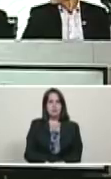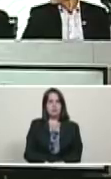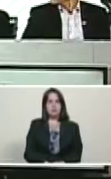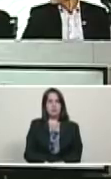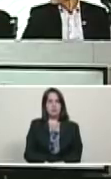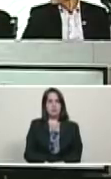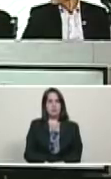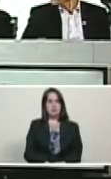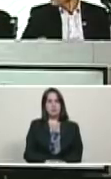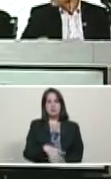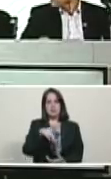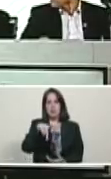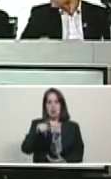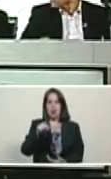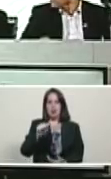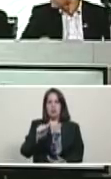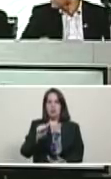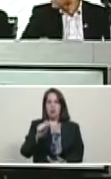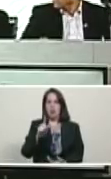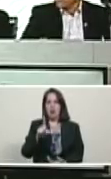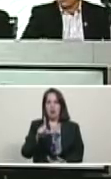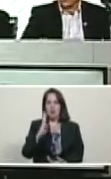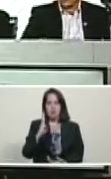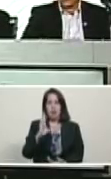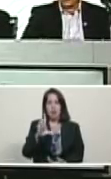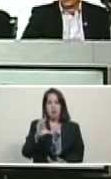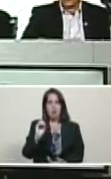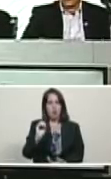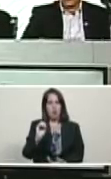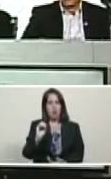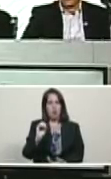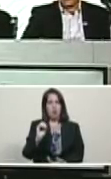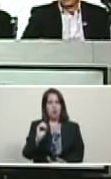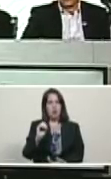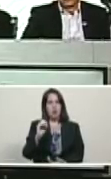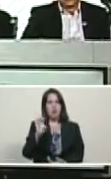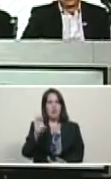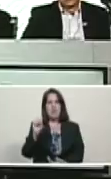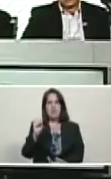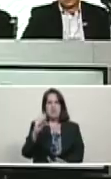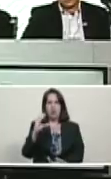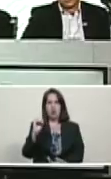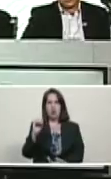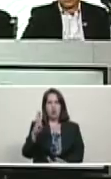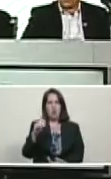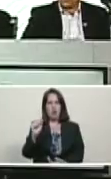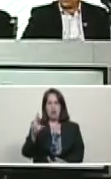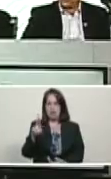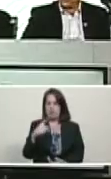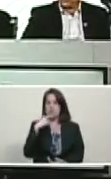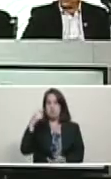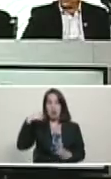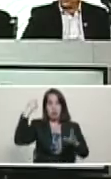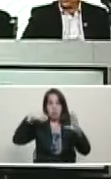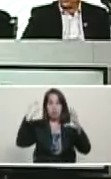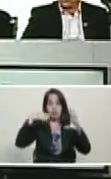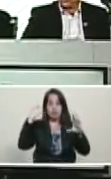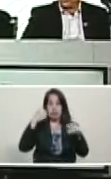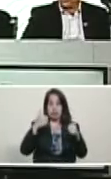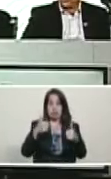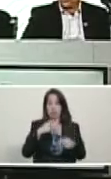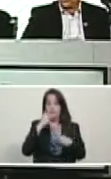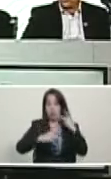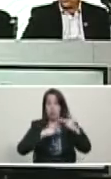pablo escobar el patrón del mal una serie muy profesional en su